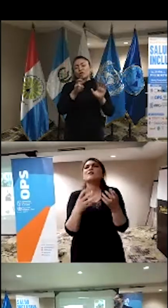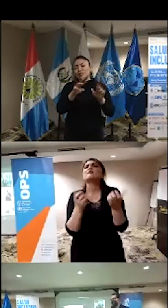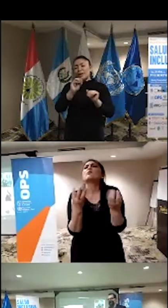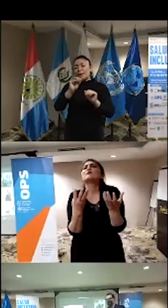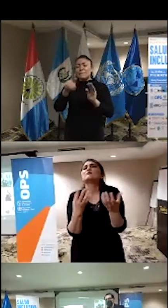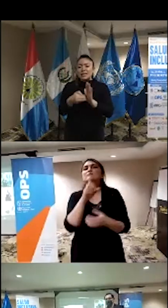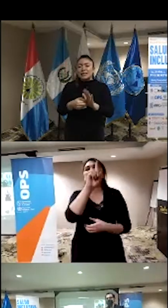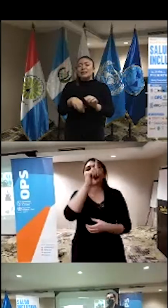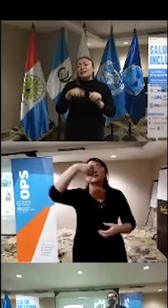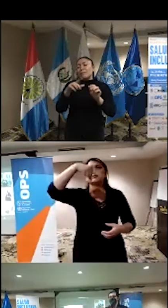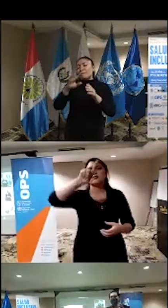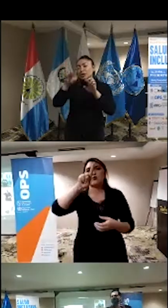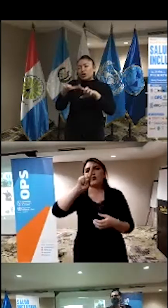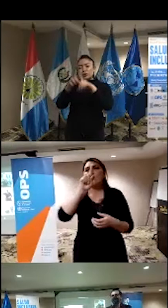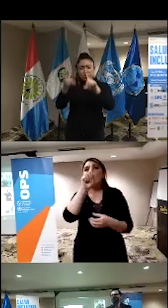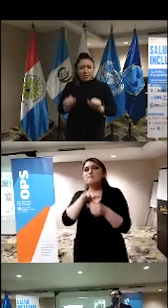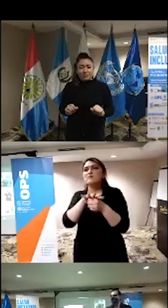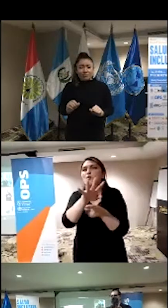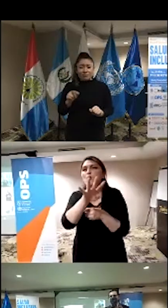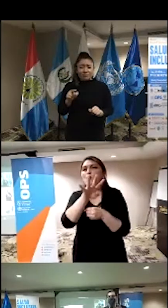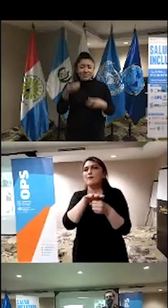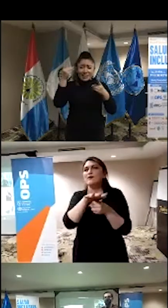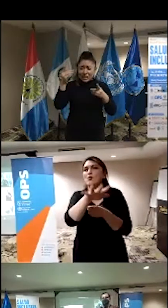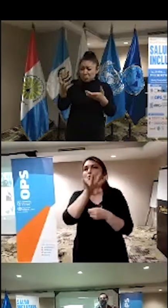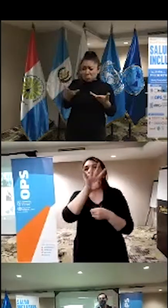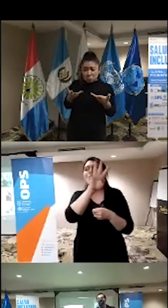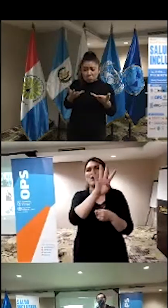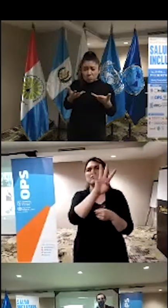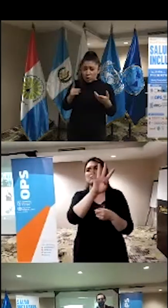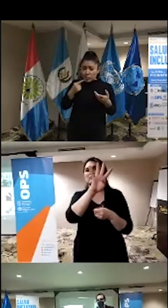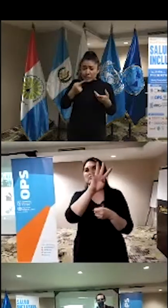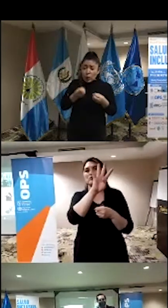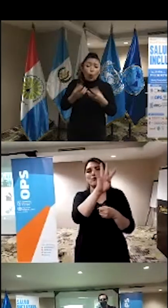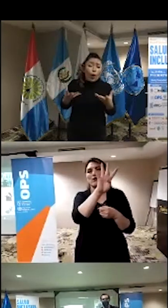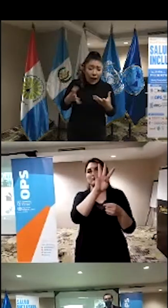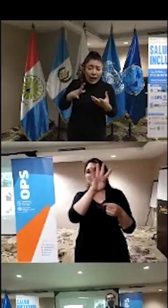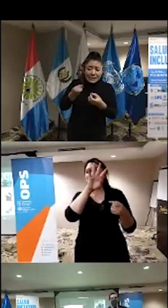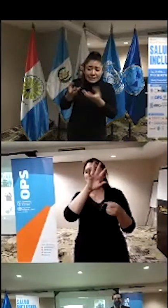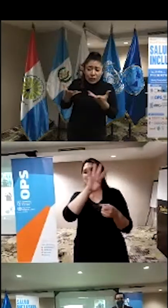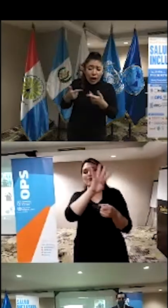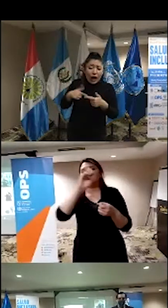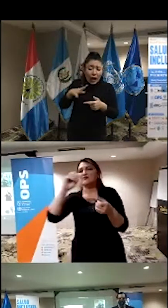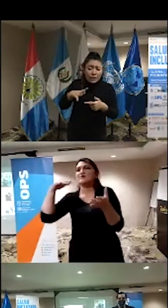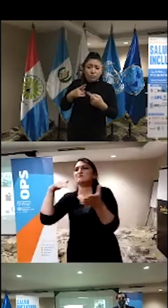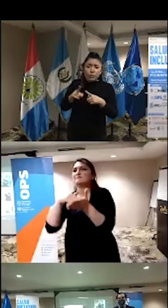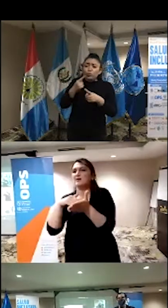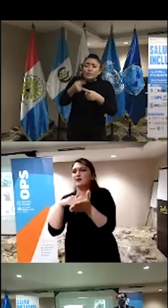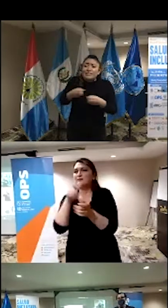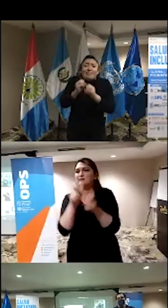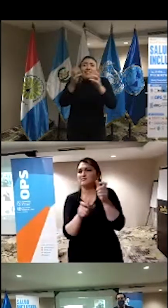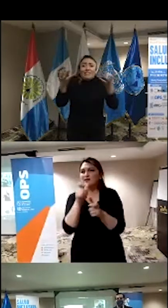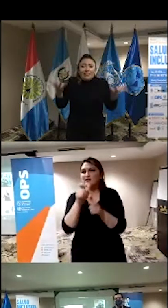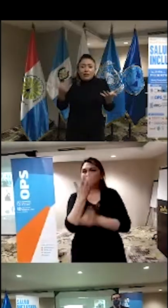1.408.736 personas con discapacidad. Ese dato frío no nos dice cuántos hay, pero no nos dice absolutamente nada. Podemos